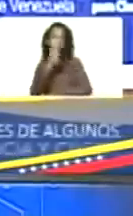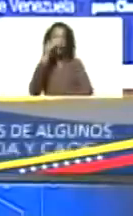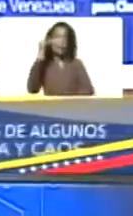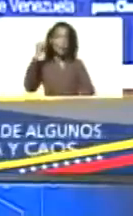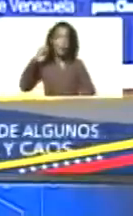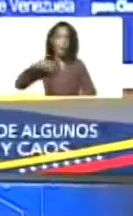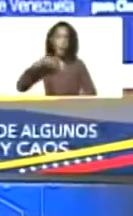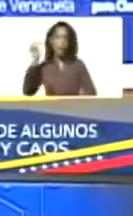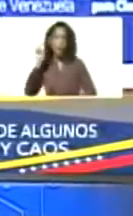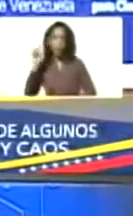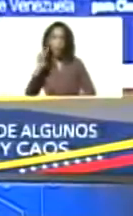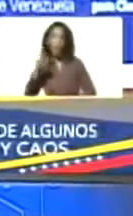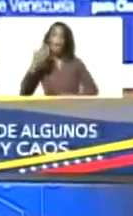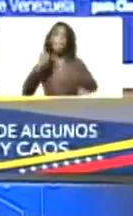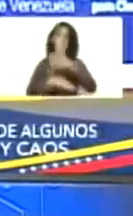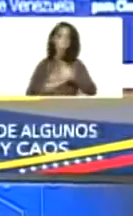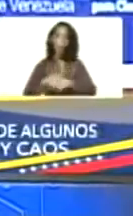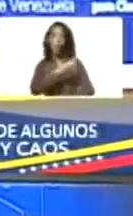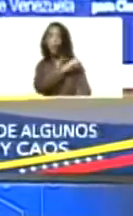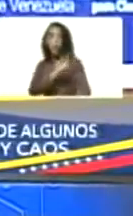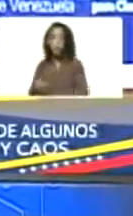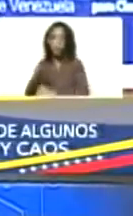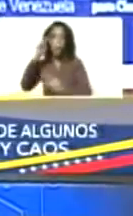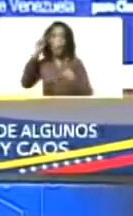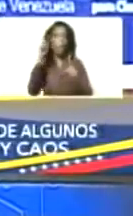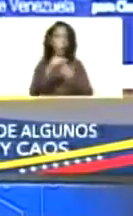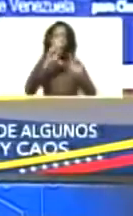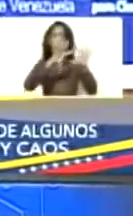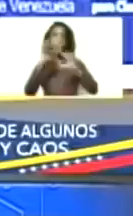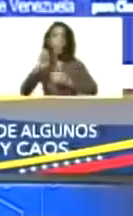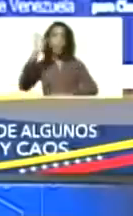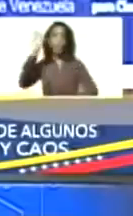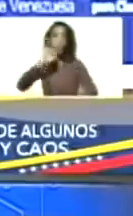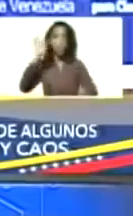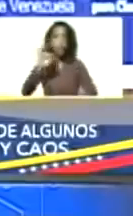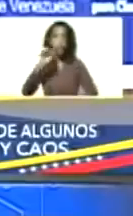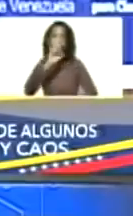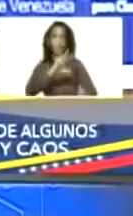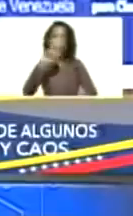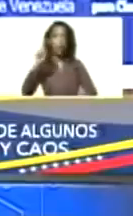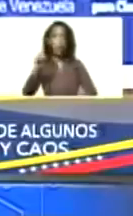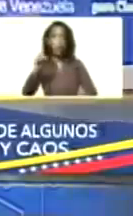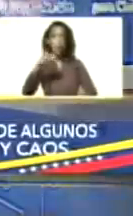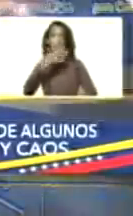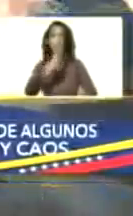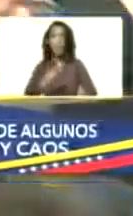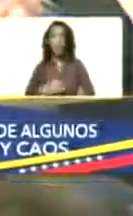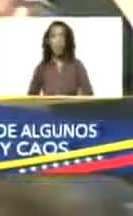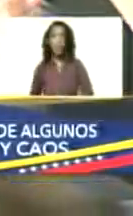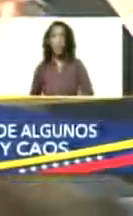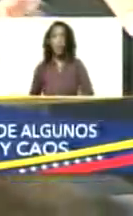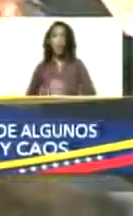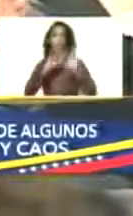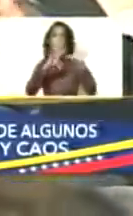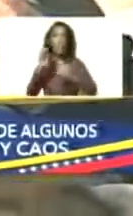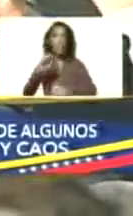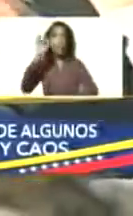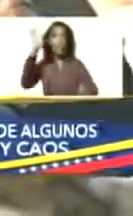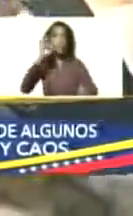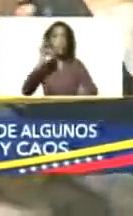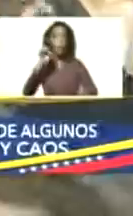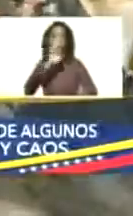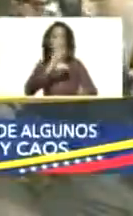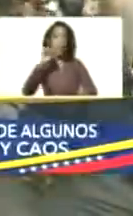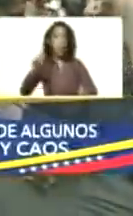en Venezuela. Vamos a cumplir la meta del 90% al 31 de diciembre. 90% 31